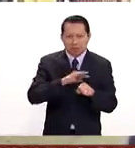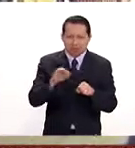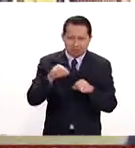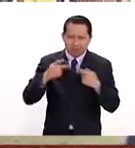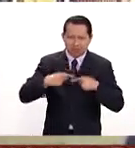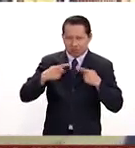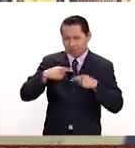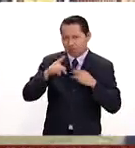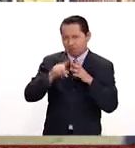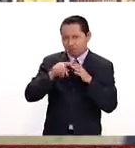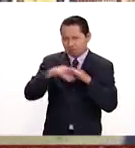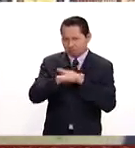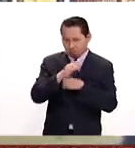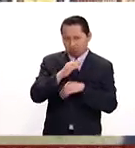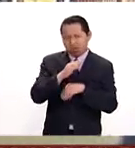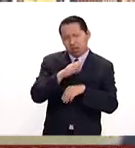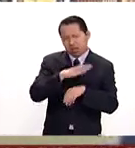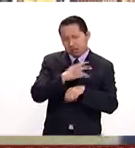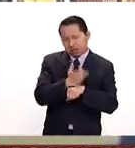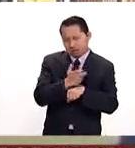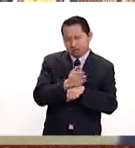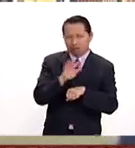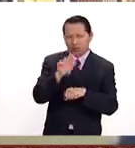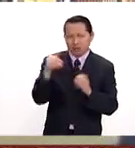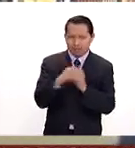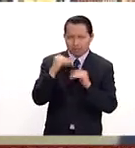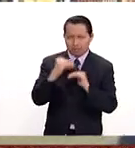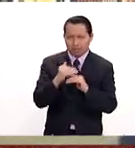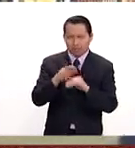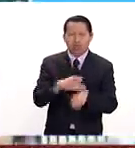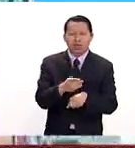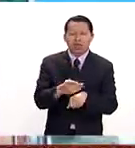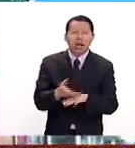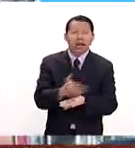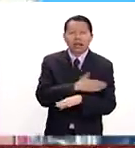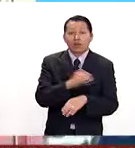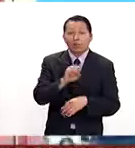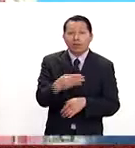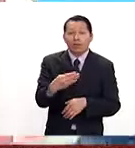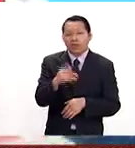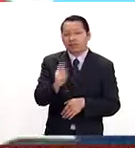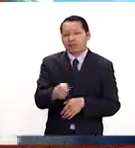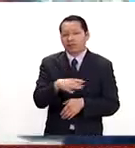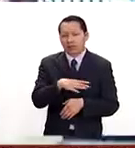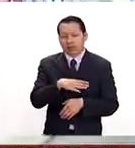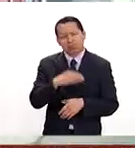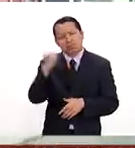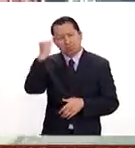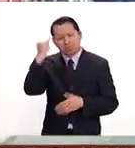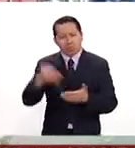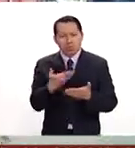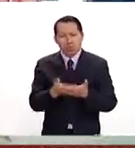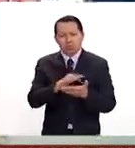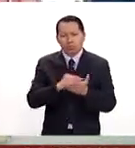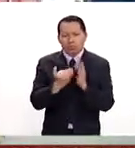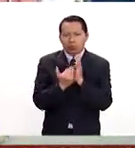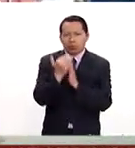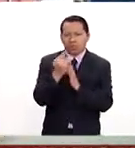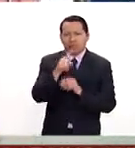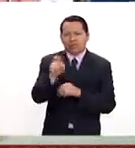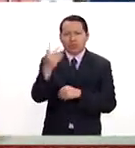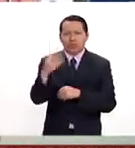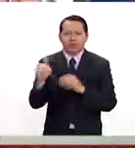Estados Unidos a 50,000, cuando el entonces presidente Barack Obama había propuesto incrementar ese número